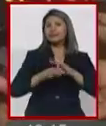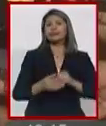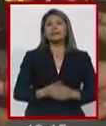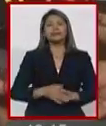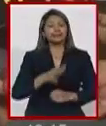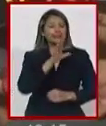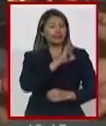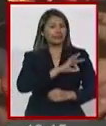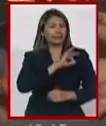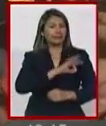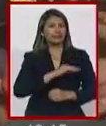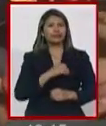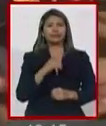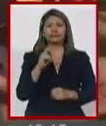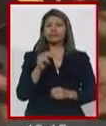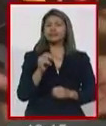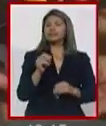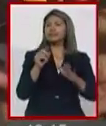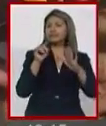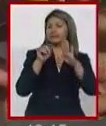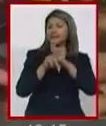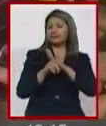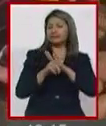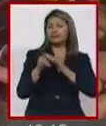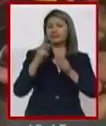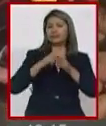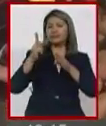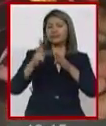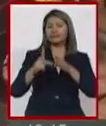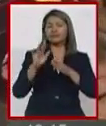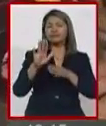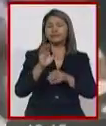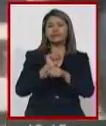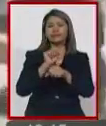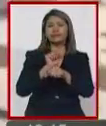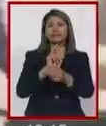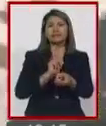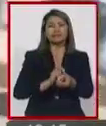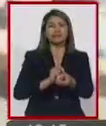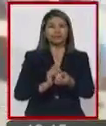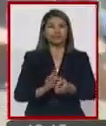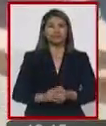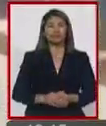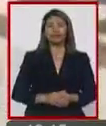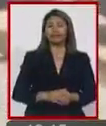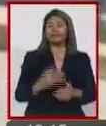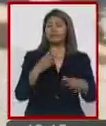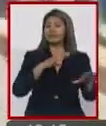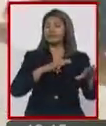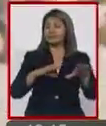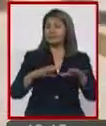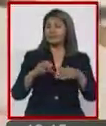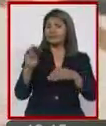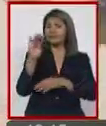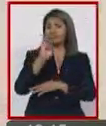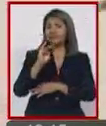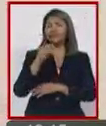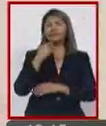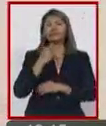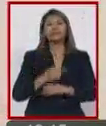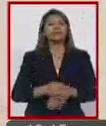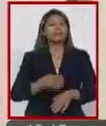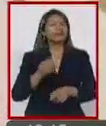que beneficie y que no criminalice al profesional en su acto médico. Descalifican los hechos suscitados este miércoles